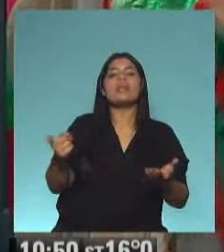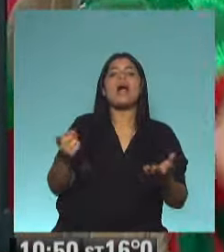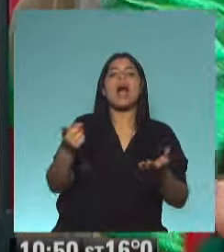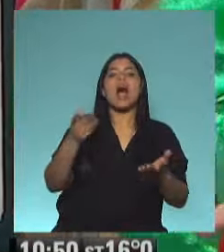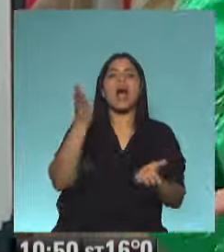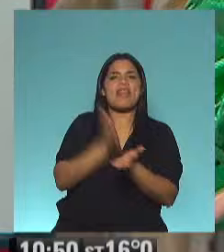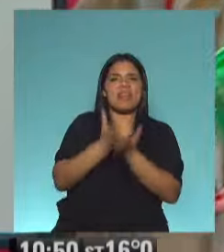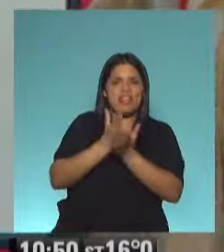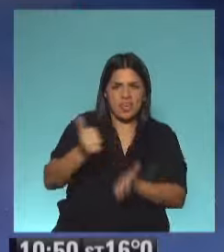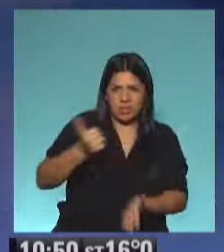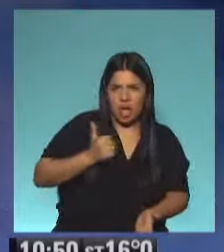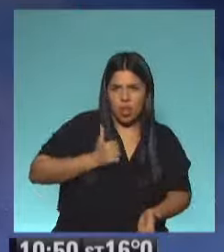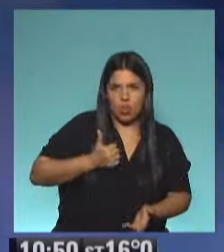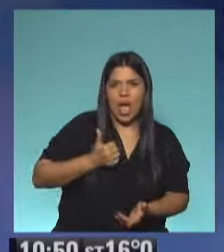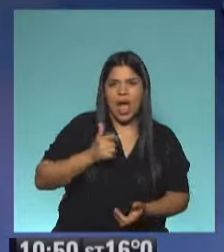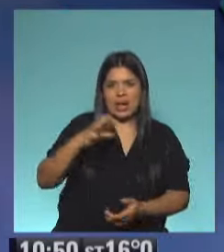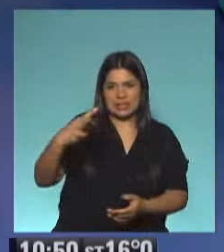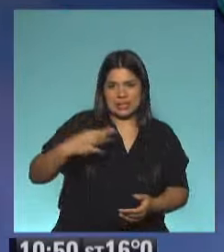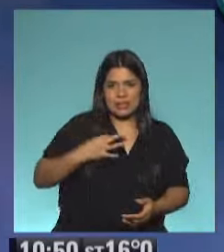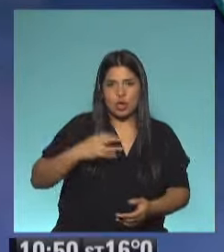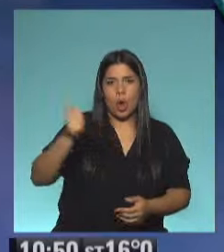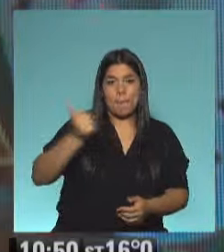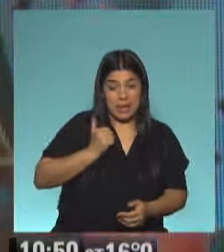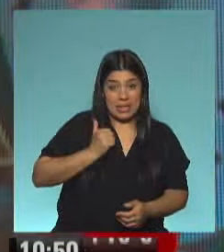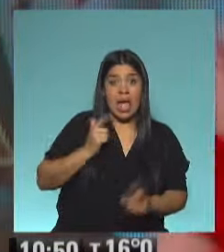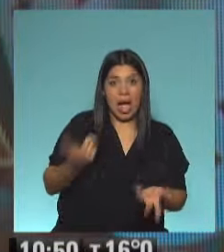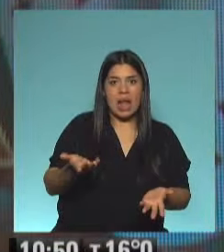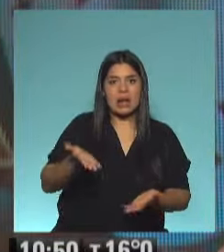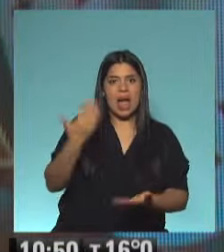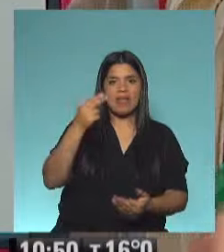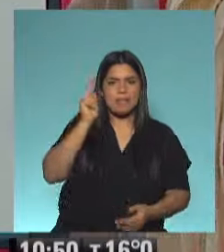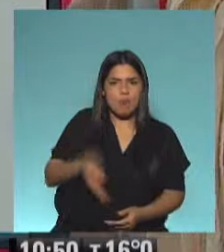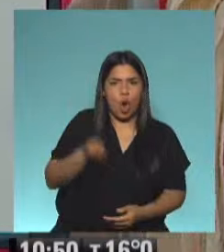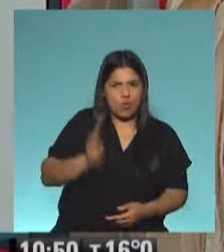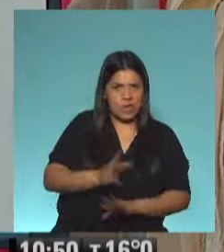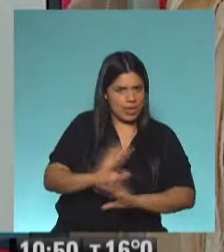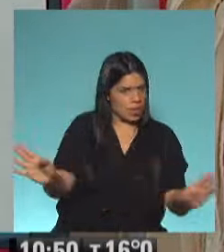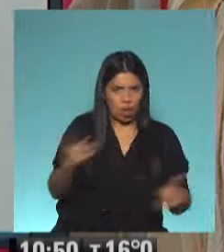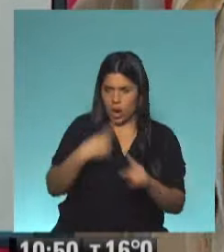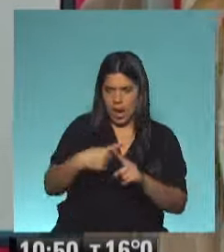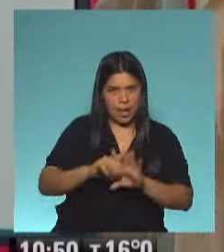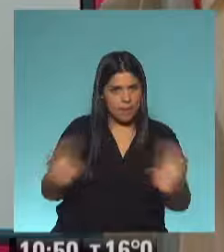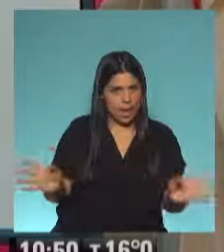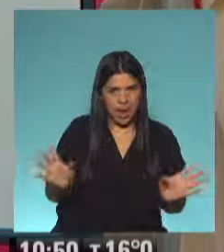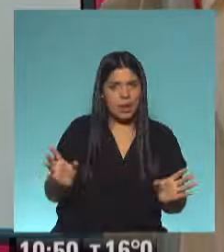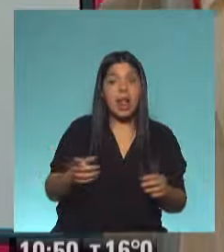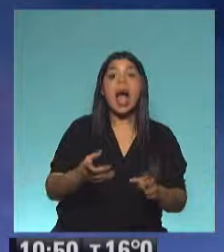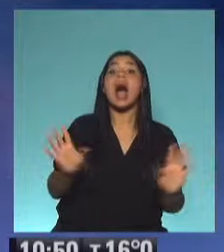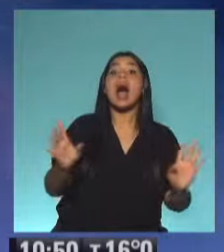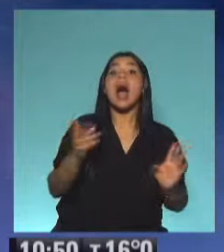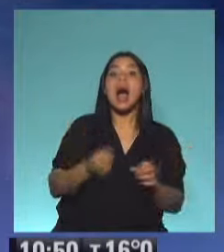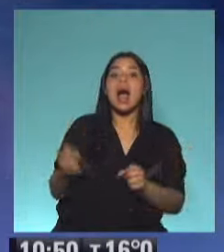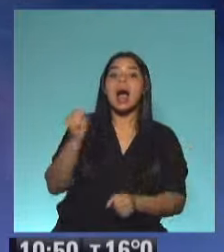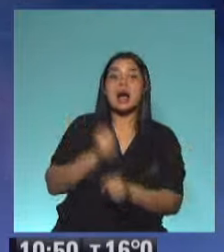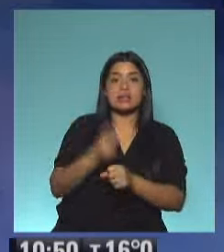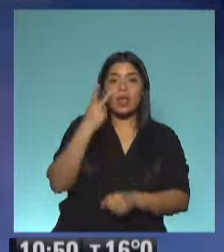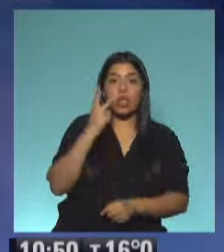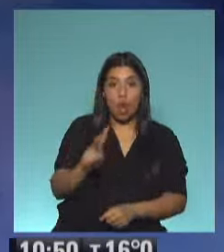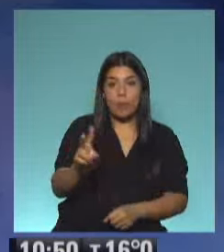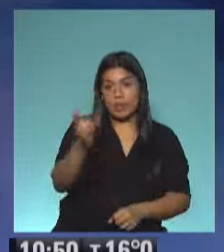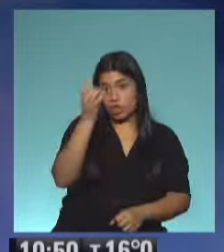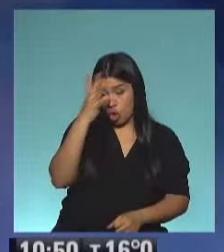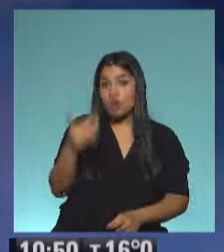y que recién... Volvió a ser feriado. Volvió a ser feriado y recién en 2011 volvió a ser feriado, habíamos dicho. ¿Sí? Así es, sí. Bien. Un montón de cosas. Un montón